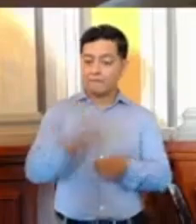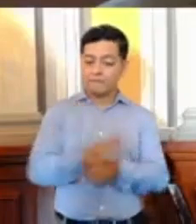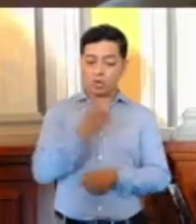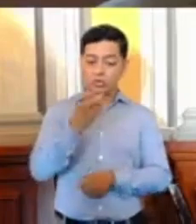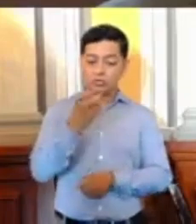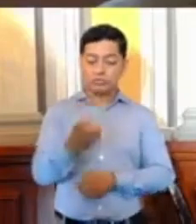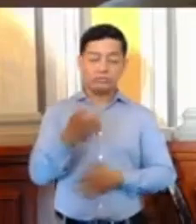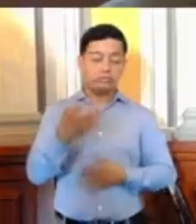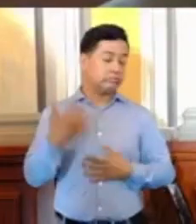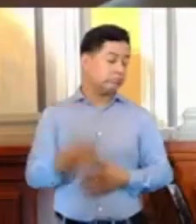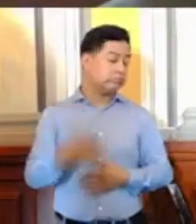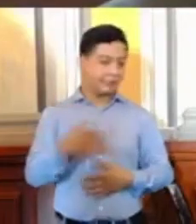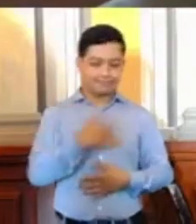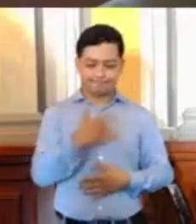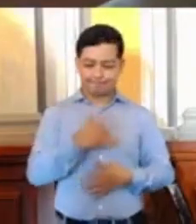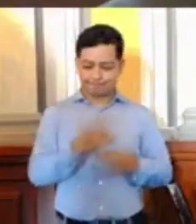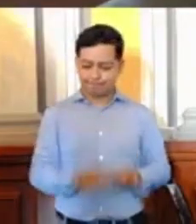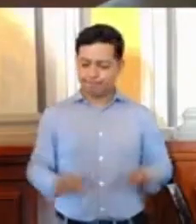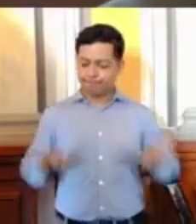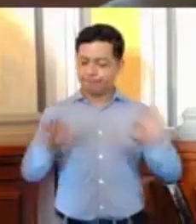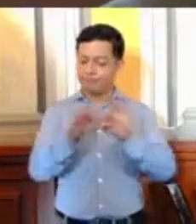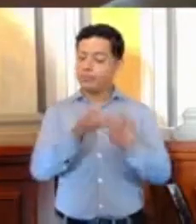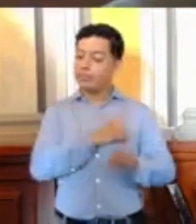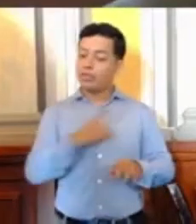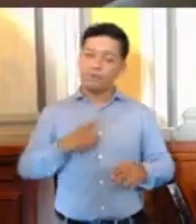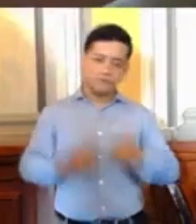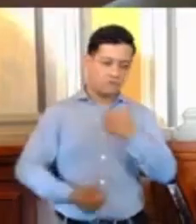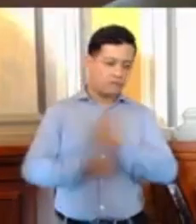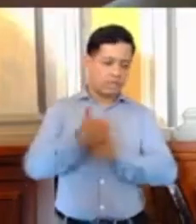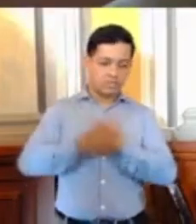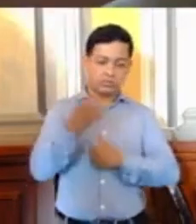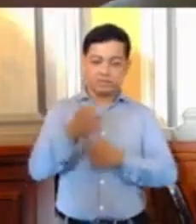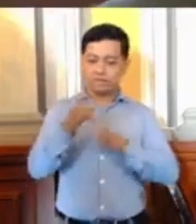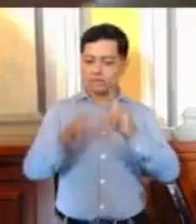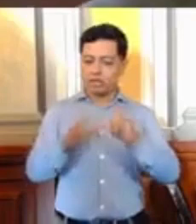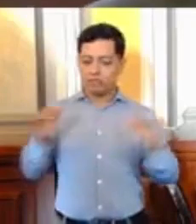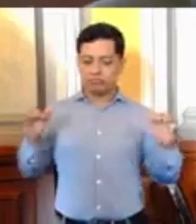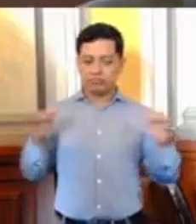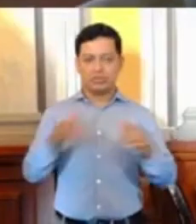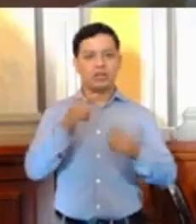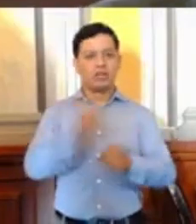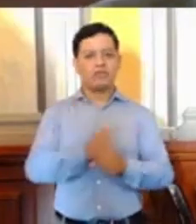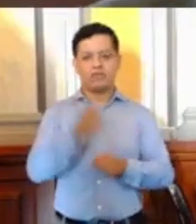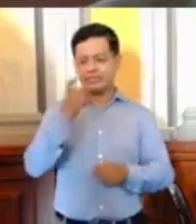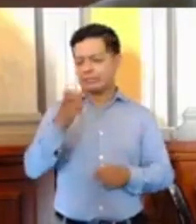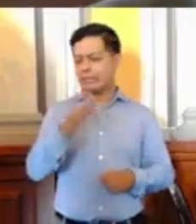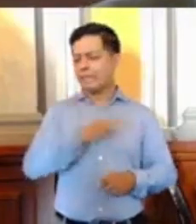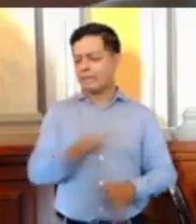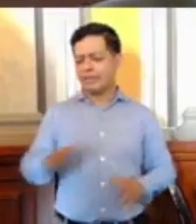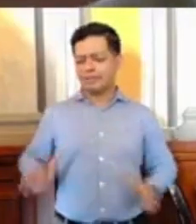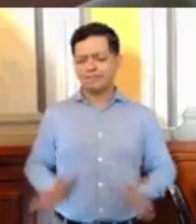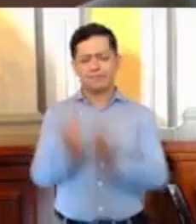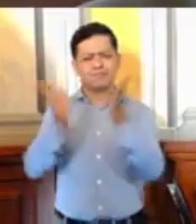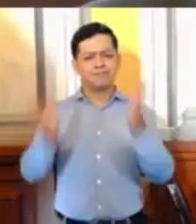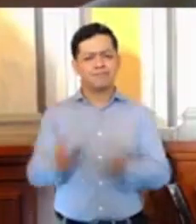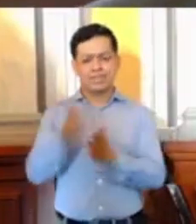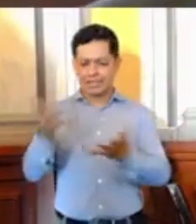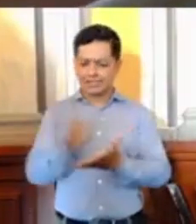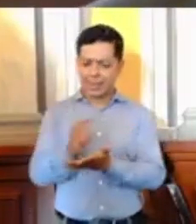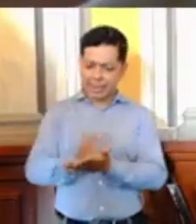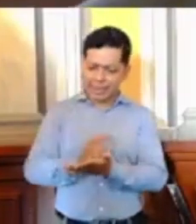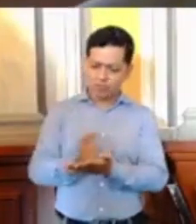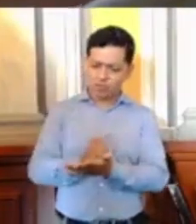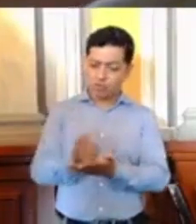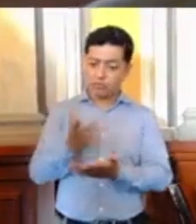es particularmente importante participar en esta feria, una feria que nace para fomentar el libro, la